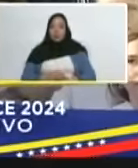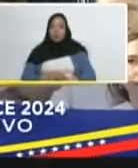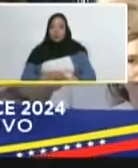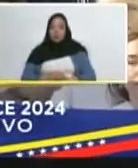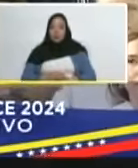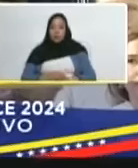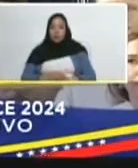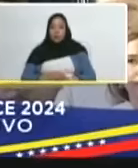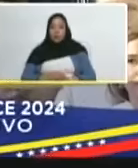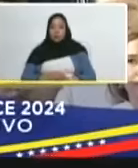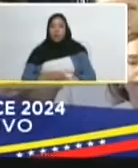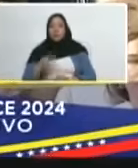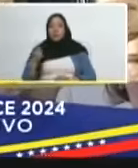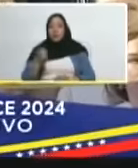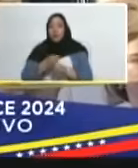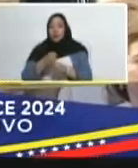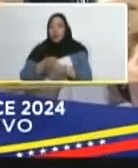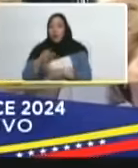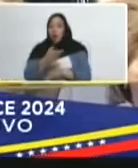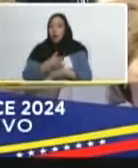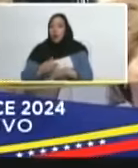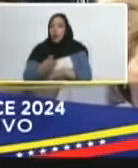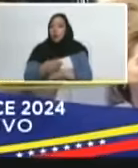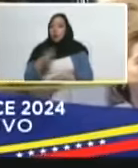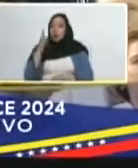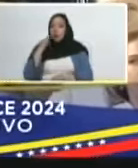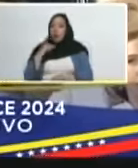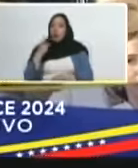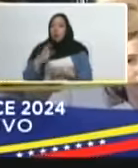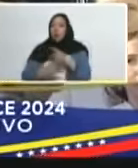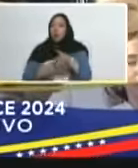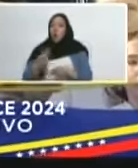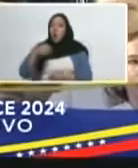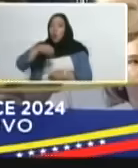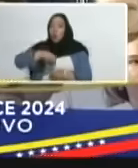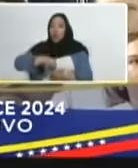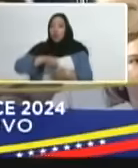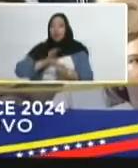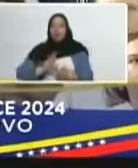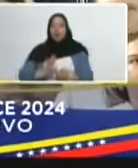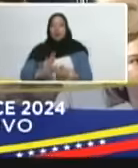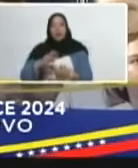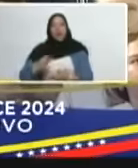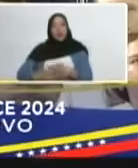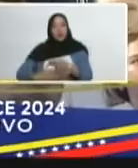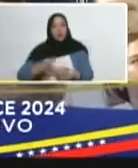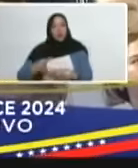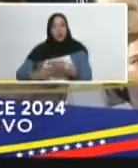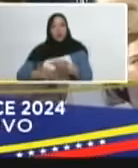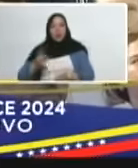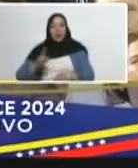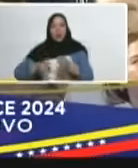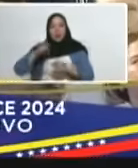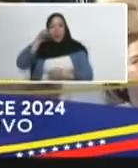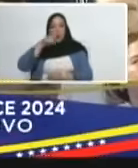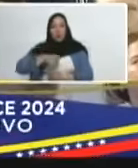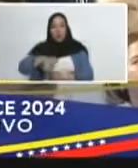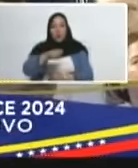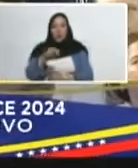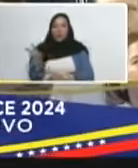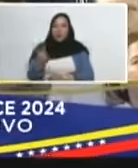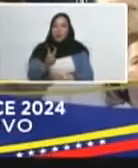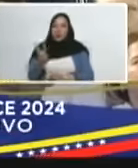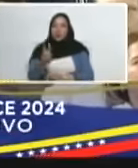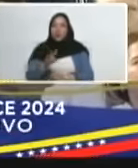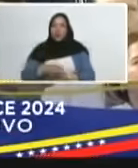implementadas a través de un gobierno bolivariano que pone en el epicentro el sujeto protagónico de esta revolución, que sin duda alguna es el pueblo venezolano.